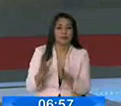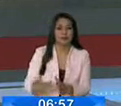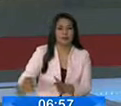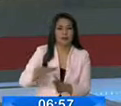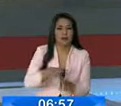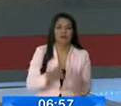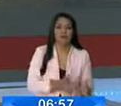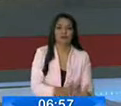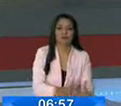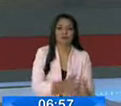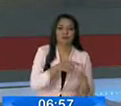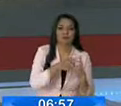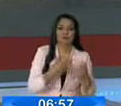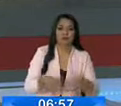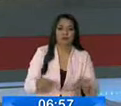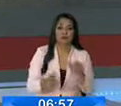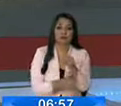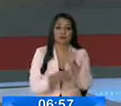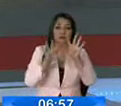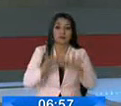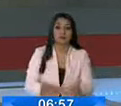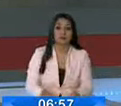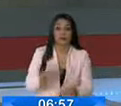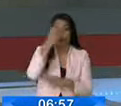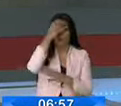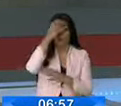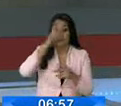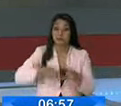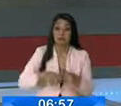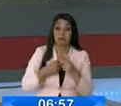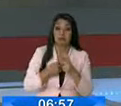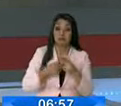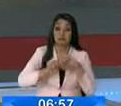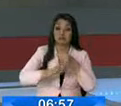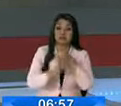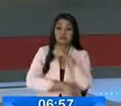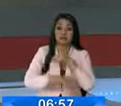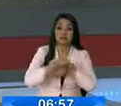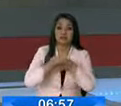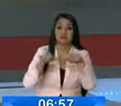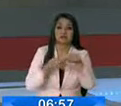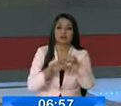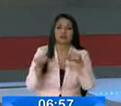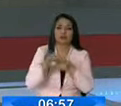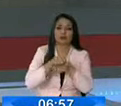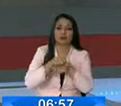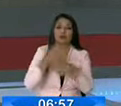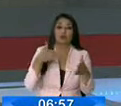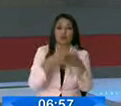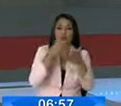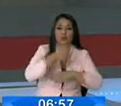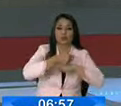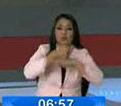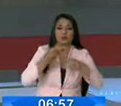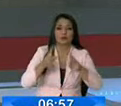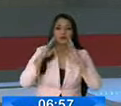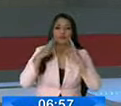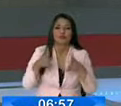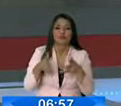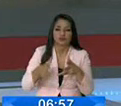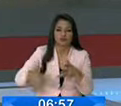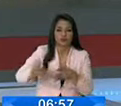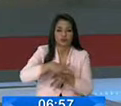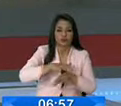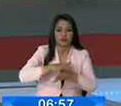clase. La Subsecretaría de Educación inició sumarios administrativos contra directivos y docentes de la unidad educativa donde habría ocurrido este hecho.